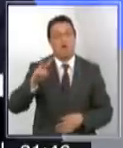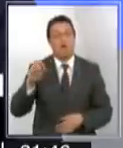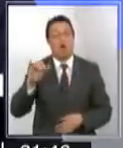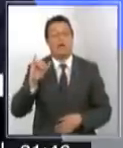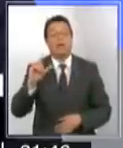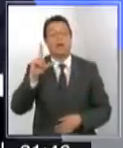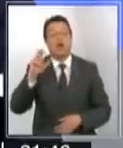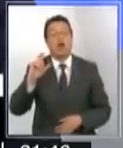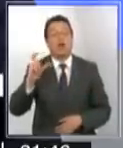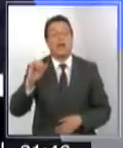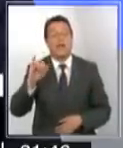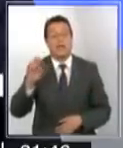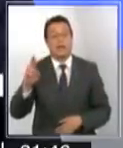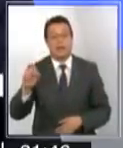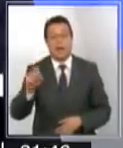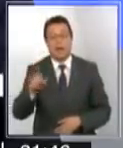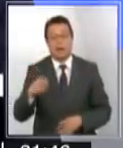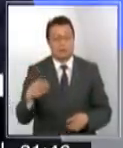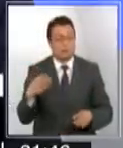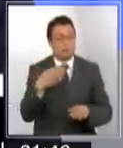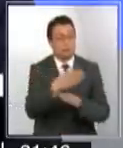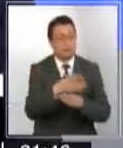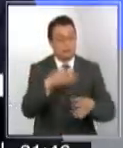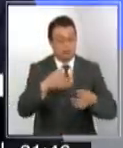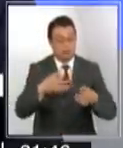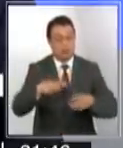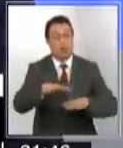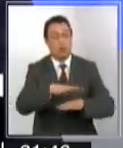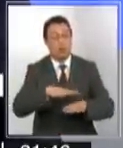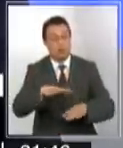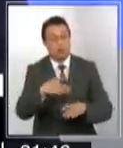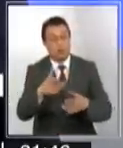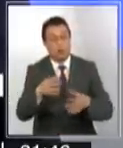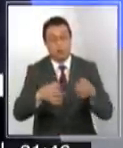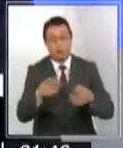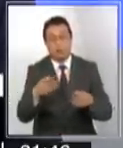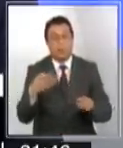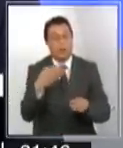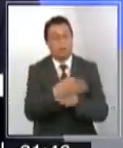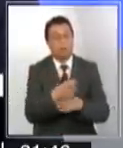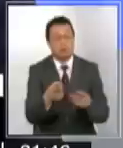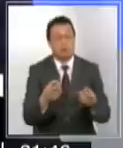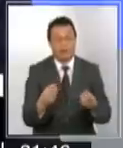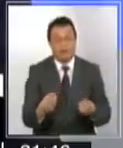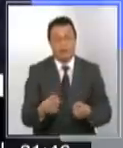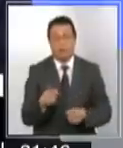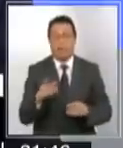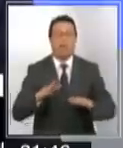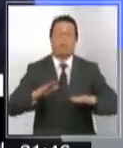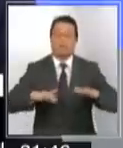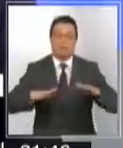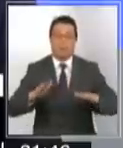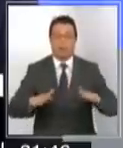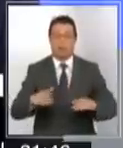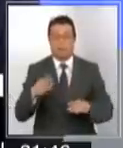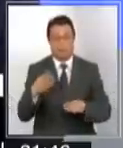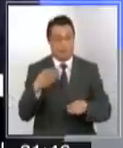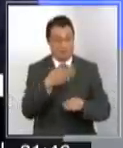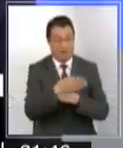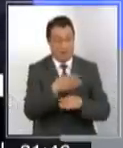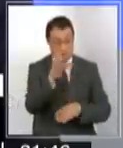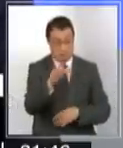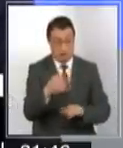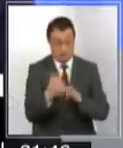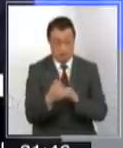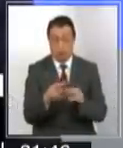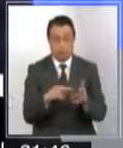Longueira? Situación judicial mediante en la cual ellos estuvieron involucrados. Lo que pasa es que depende. Si va como amigo, no hay